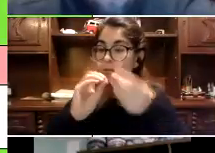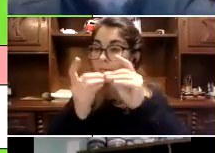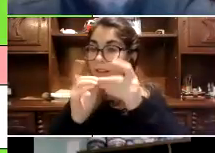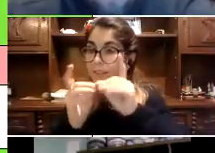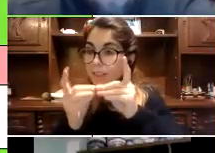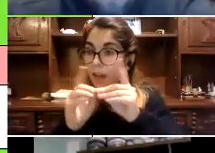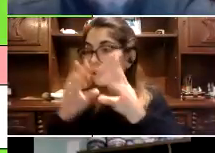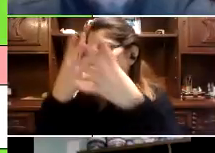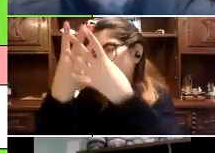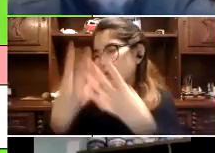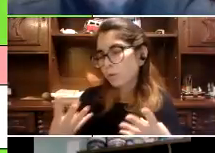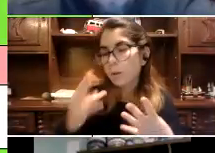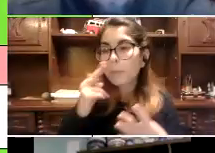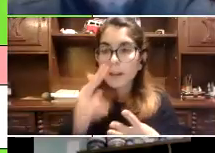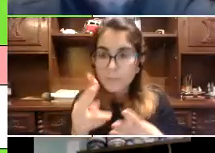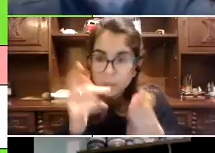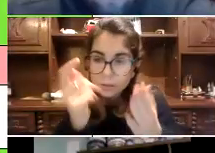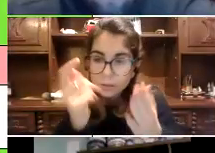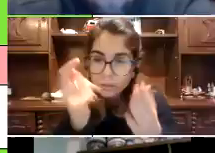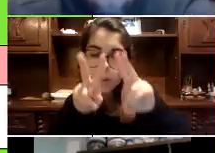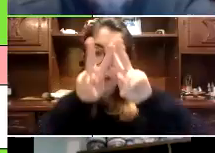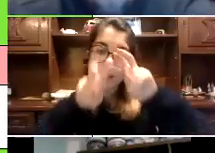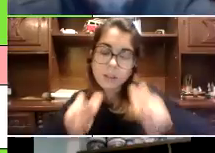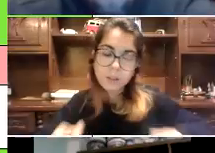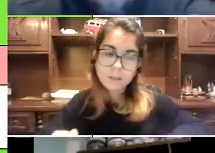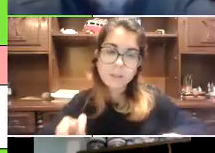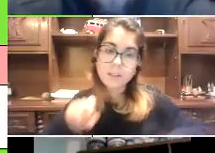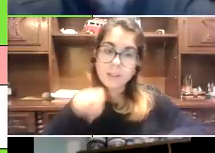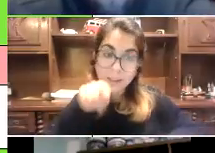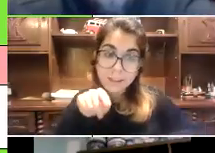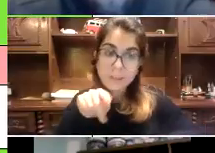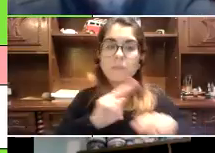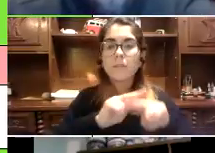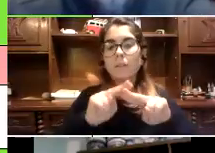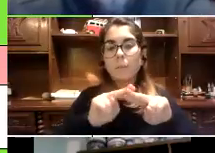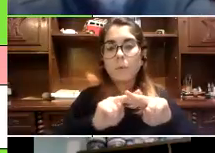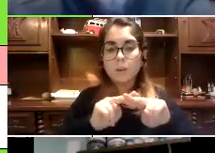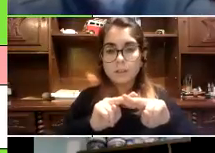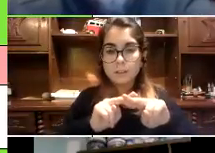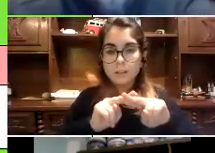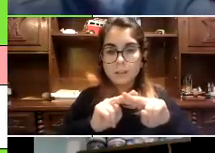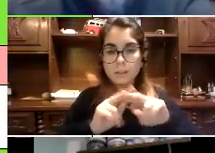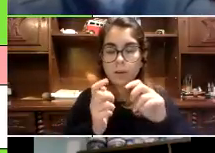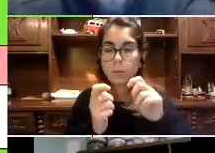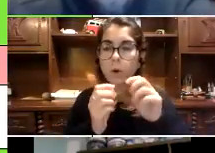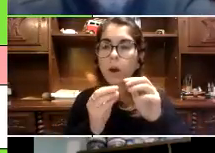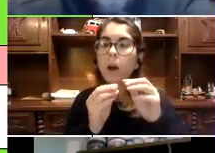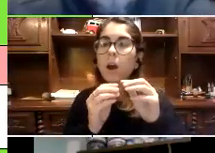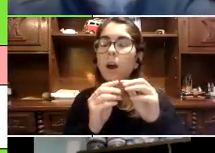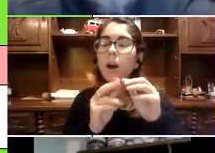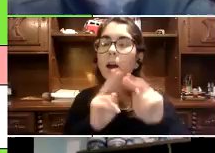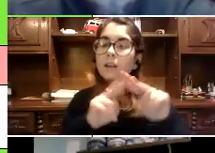formativamente revisarlas y analizarlas. Y a partir de eso vamos a construir una evaluación integrativa